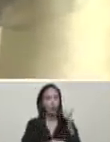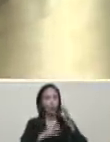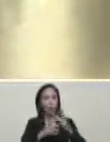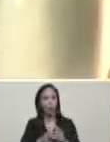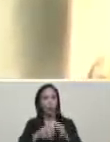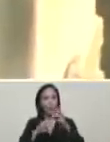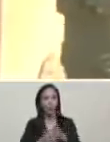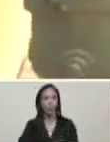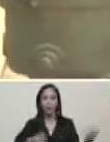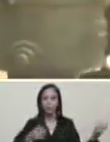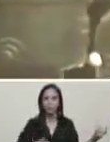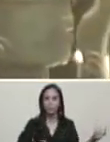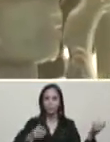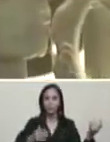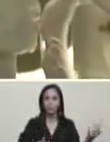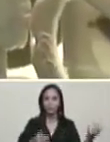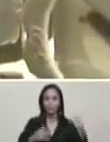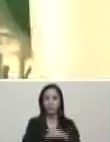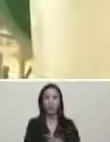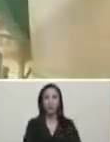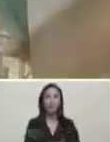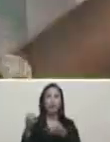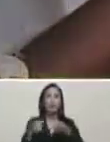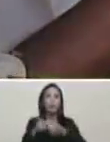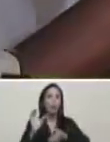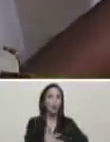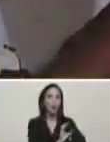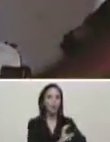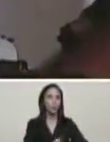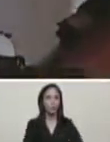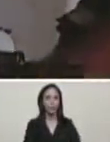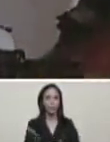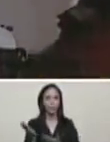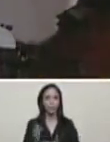la maraca del golpe tuyero.